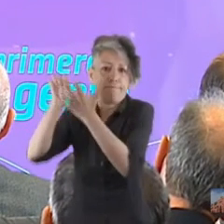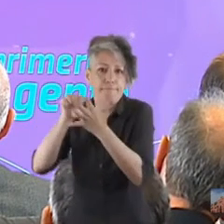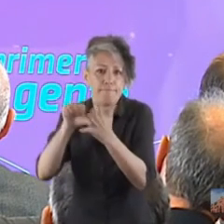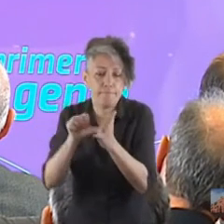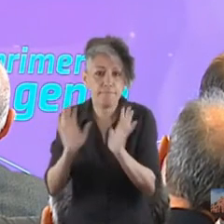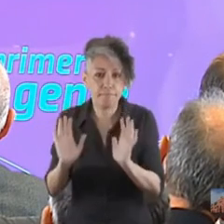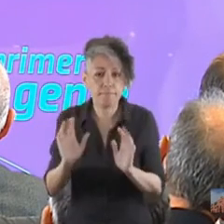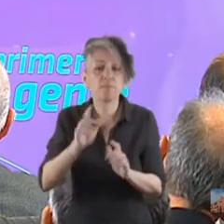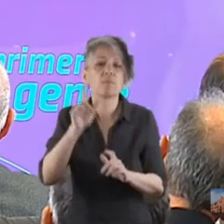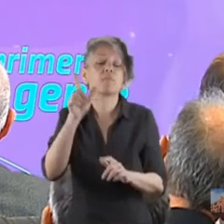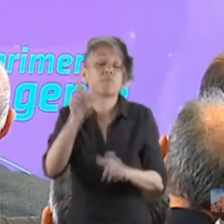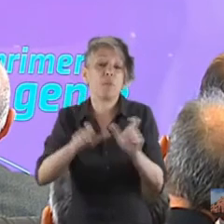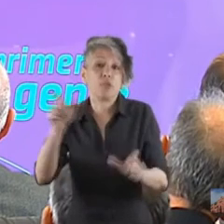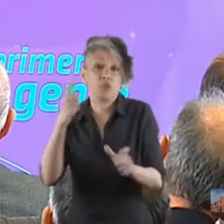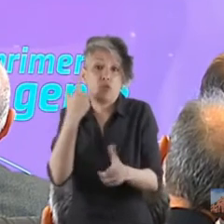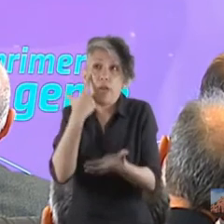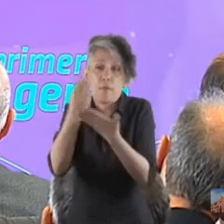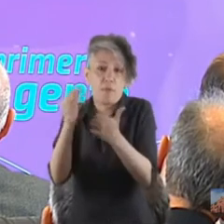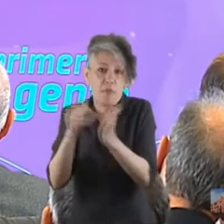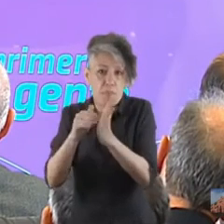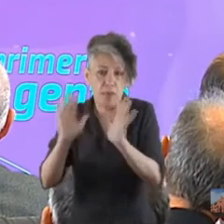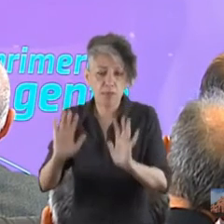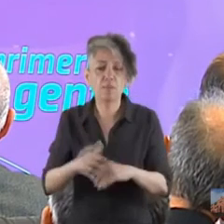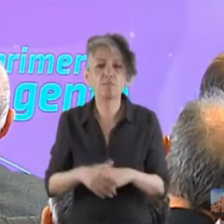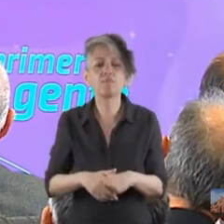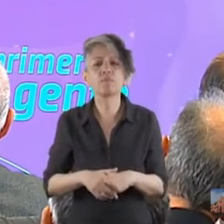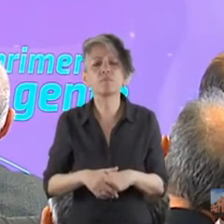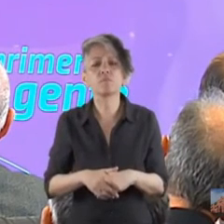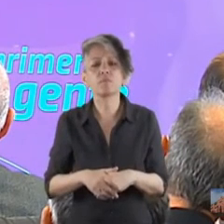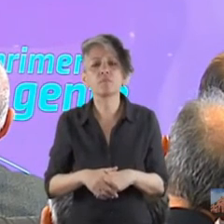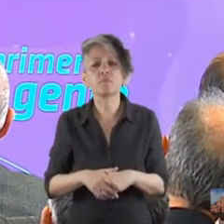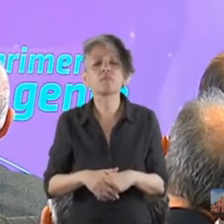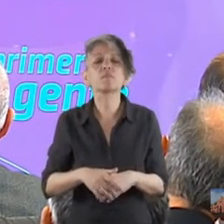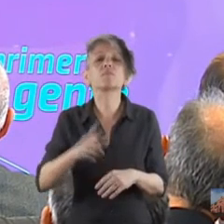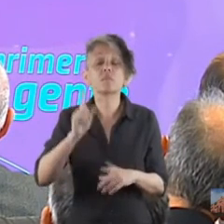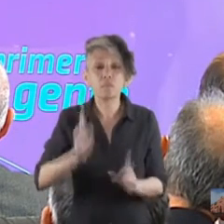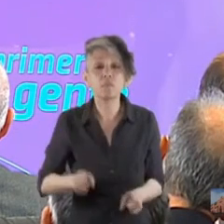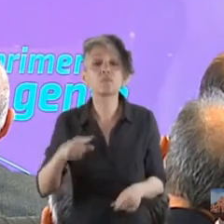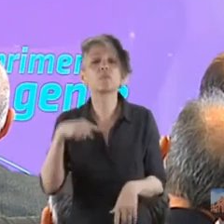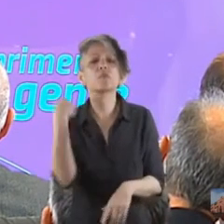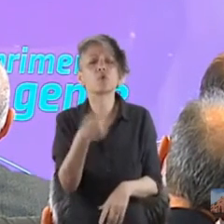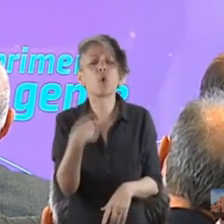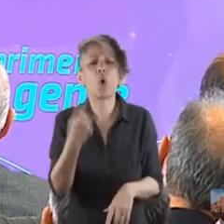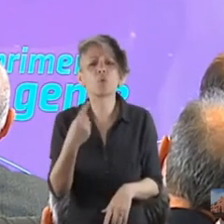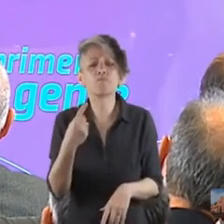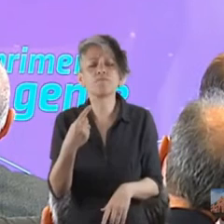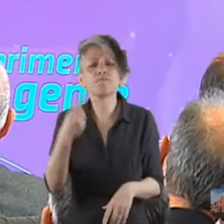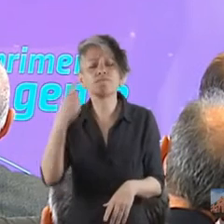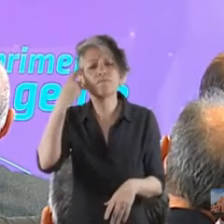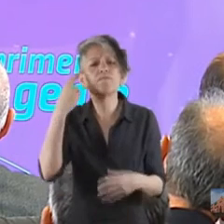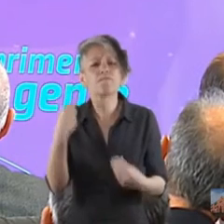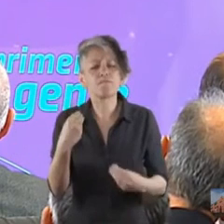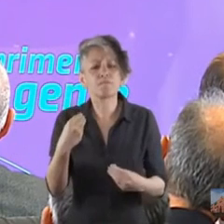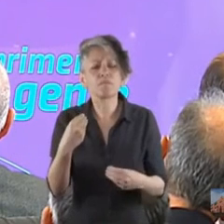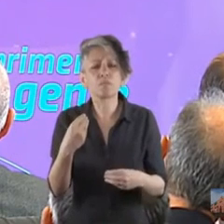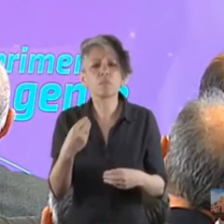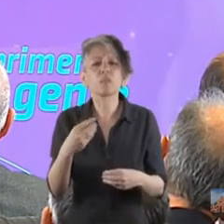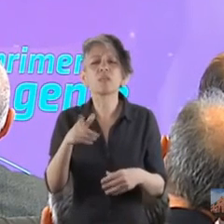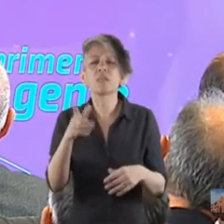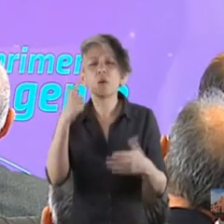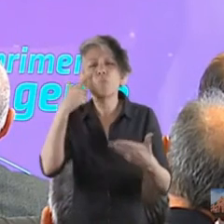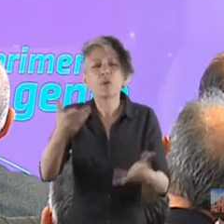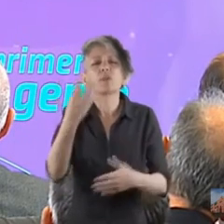mayoría de la población mundial encaramos una segmentación que hoy nos muestra que casi 4 millones de hogares